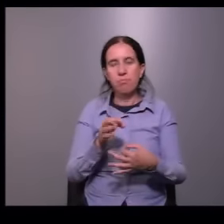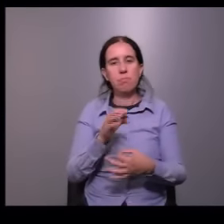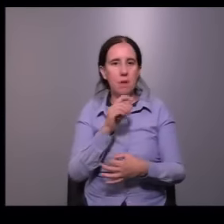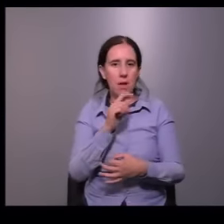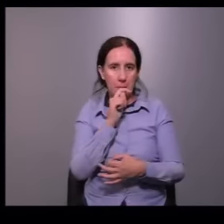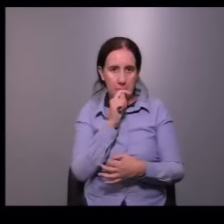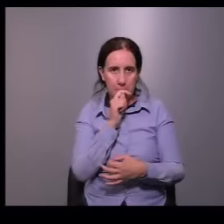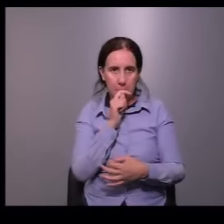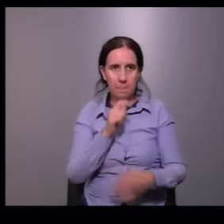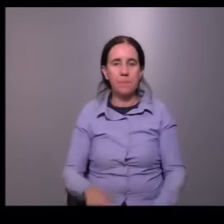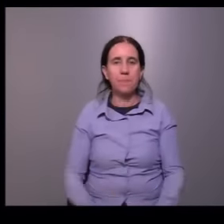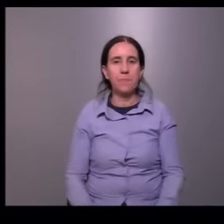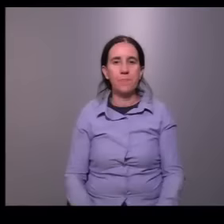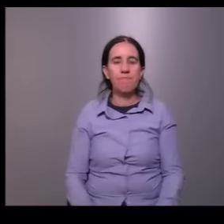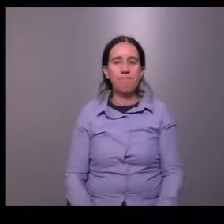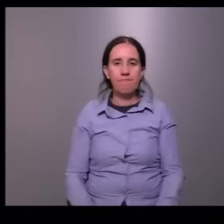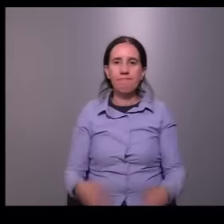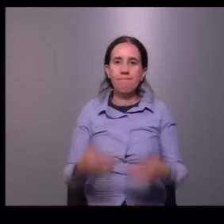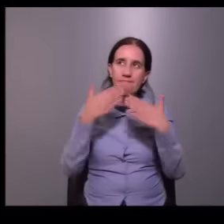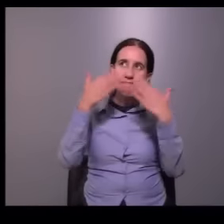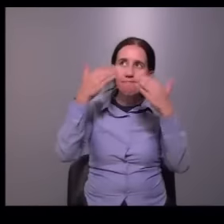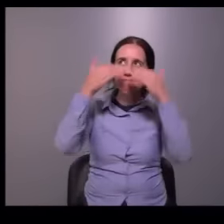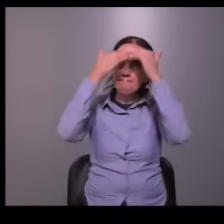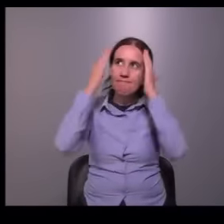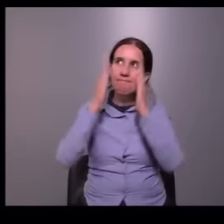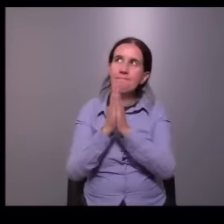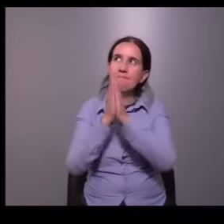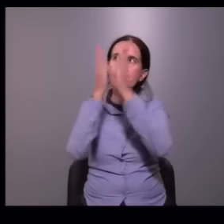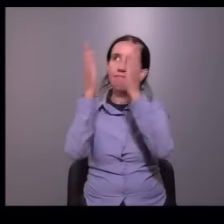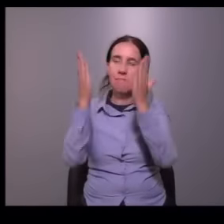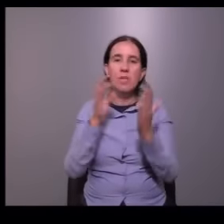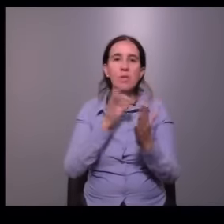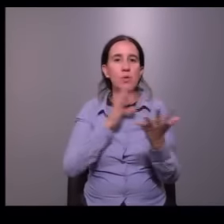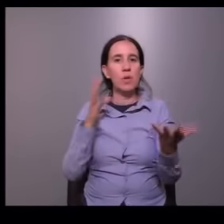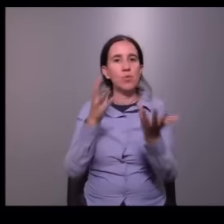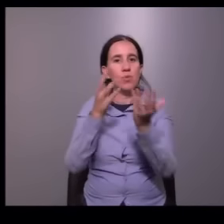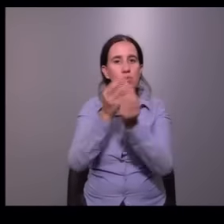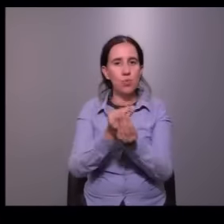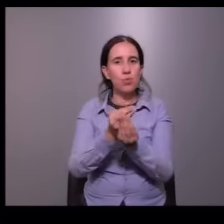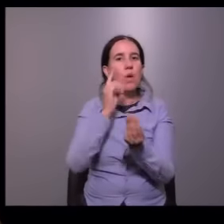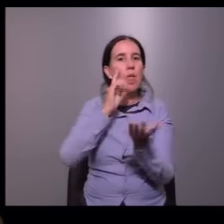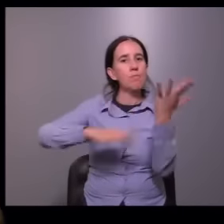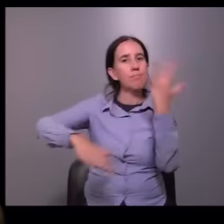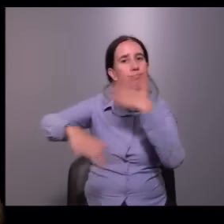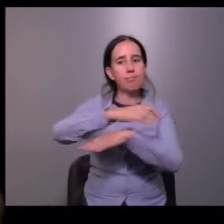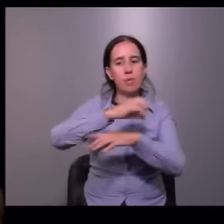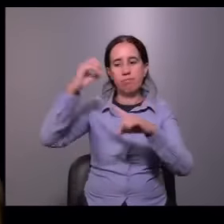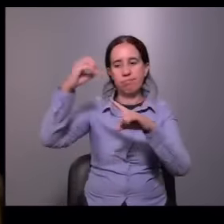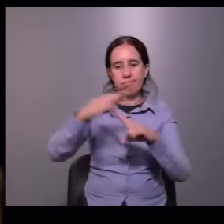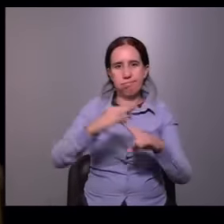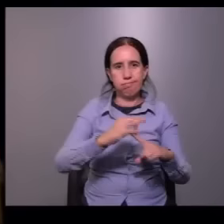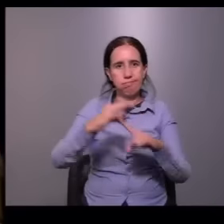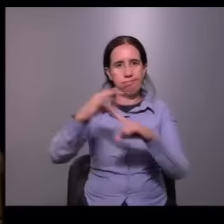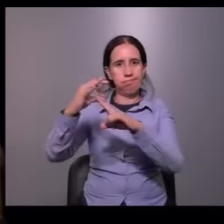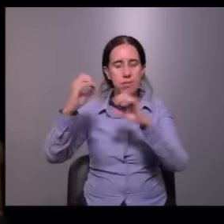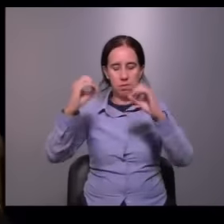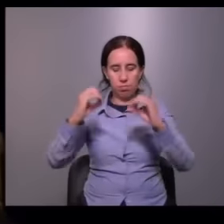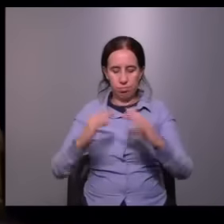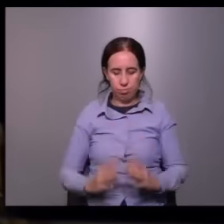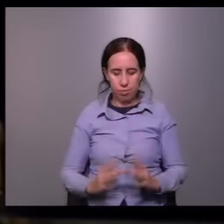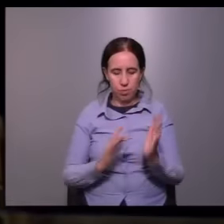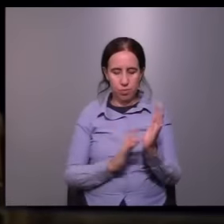de Deus, rogai por nós, pecadores, agora e na hora da nossa morte. Amém. Dios te salve, María,